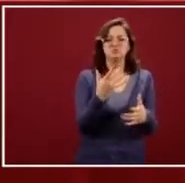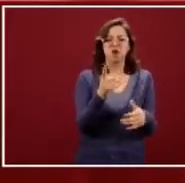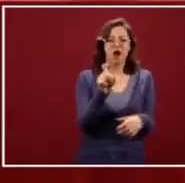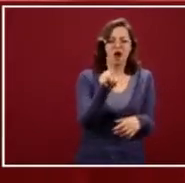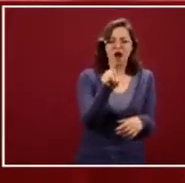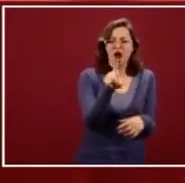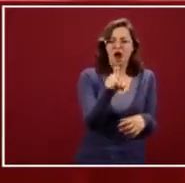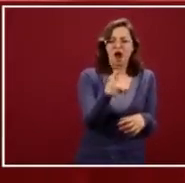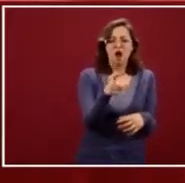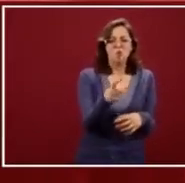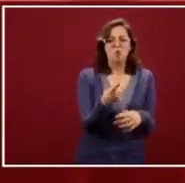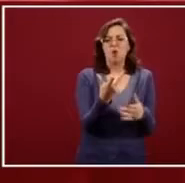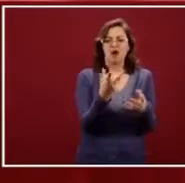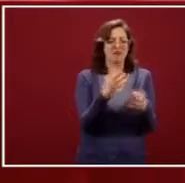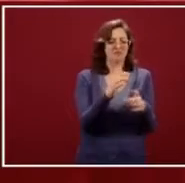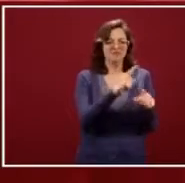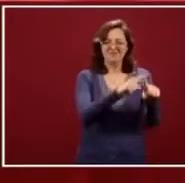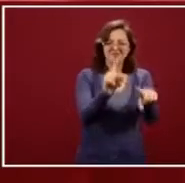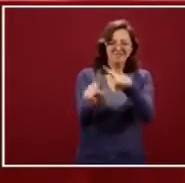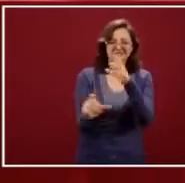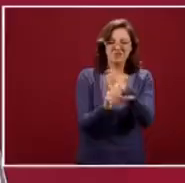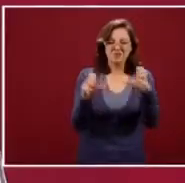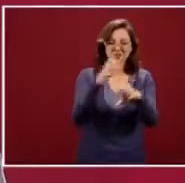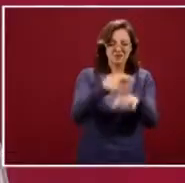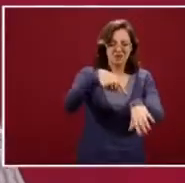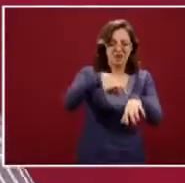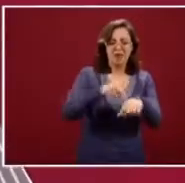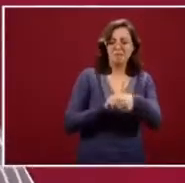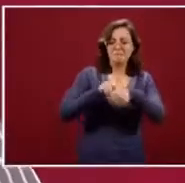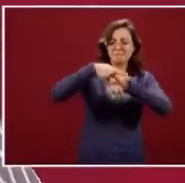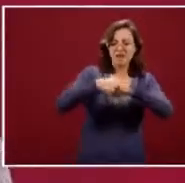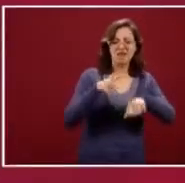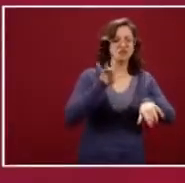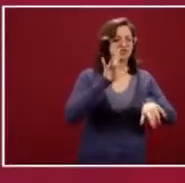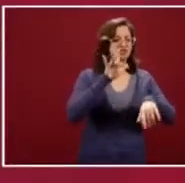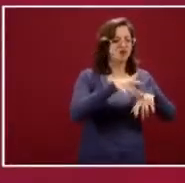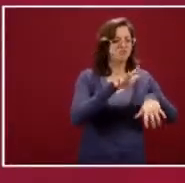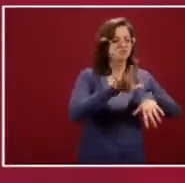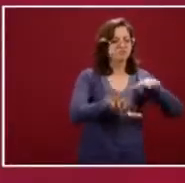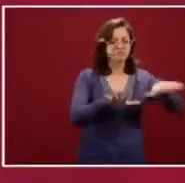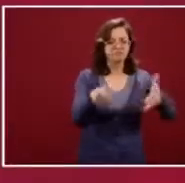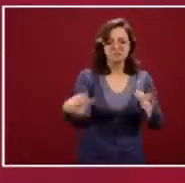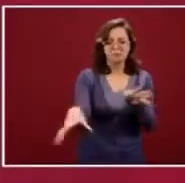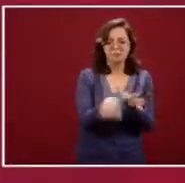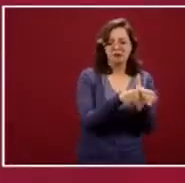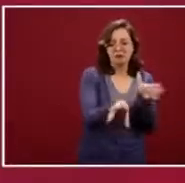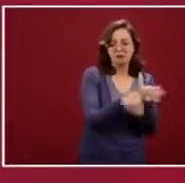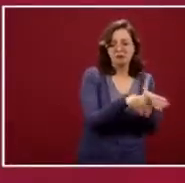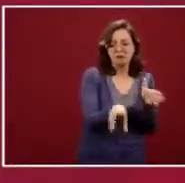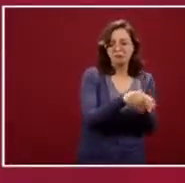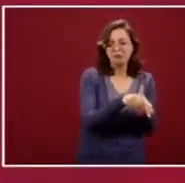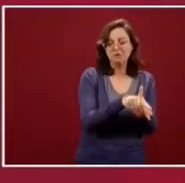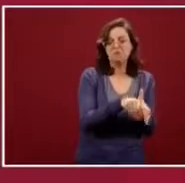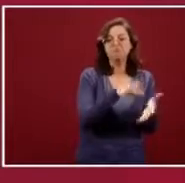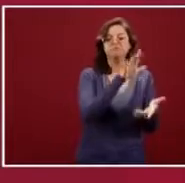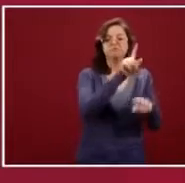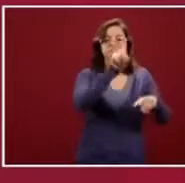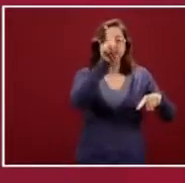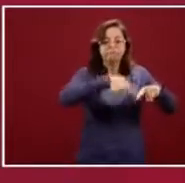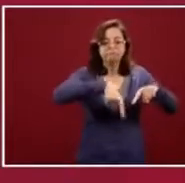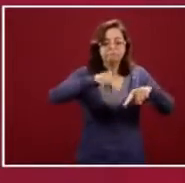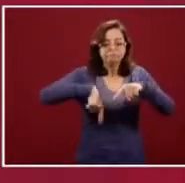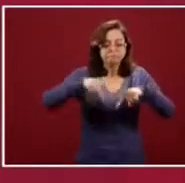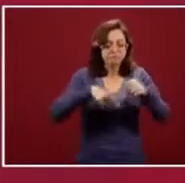un montón de sustancias que están en lo que uno va tocando a lo largo de las horas, y limpian